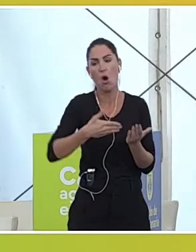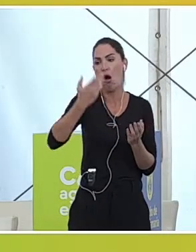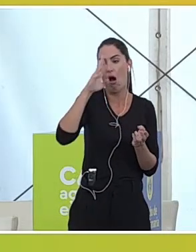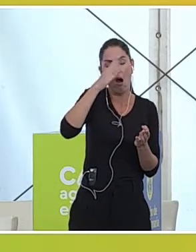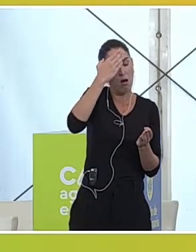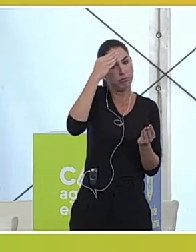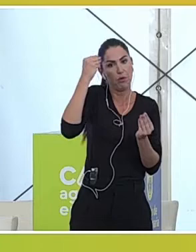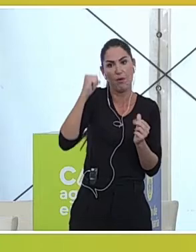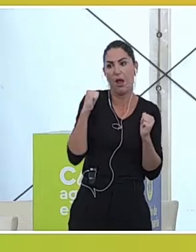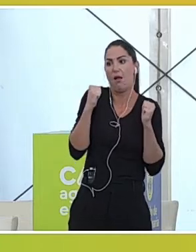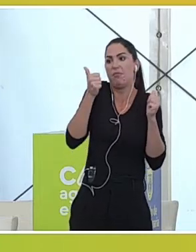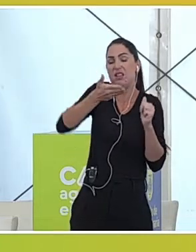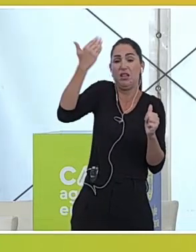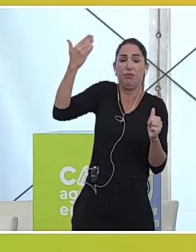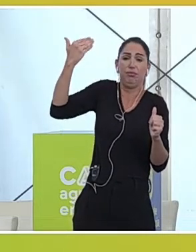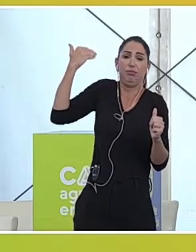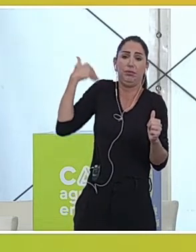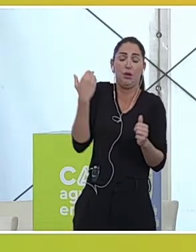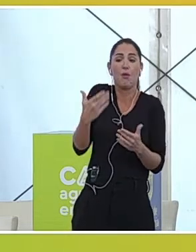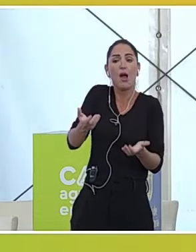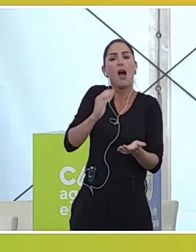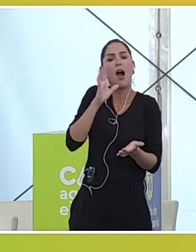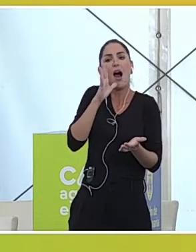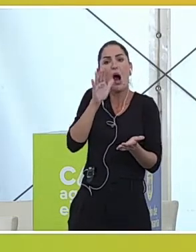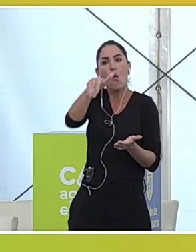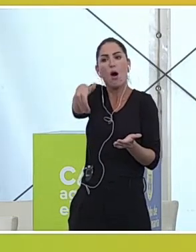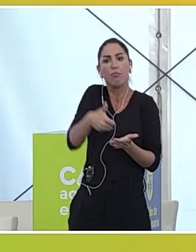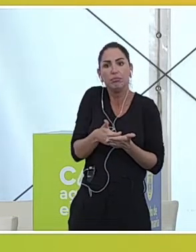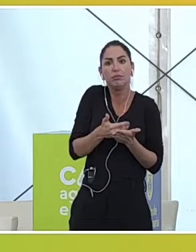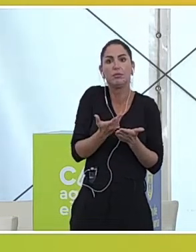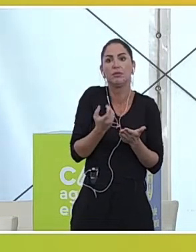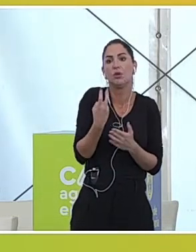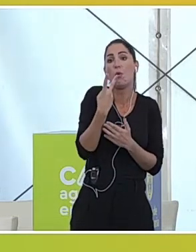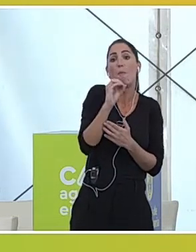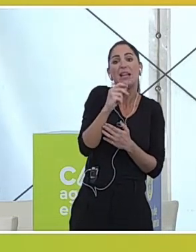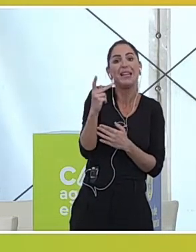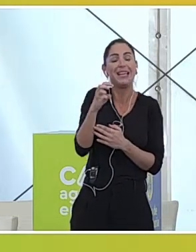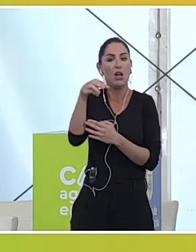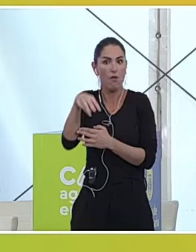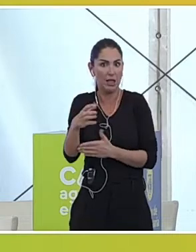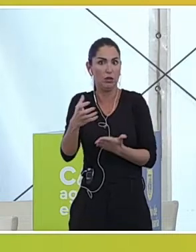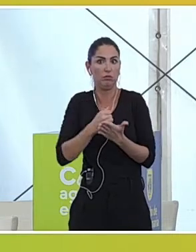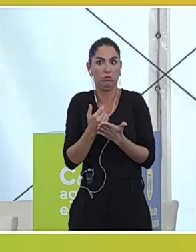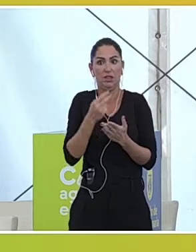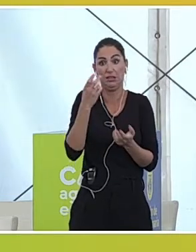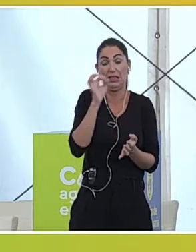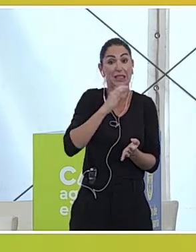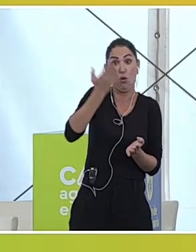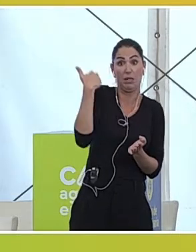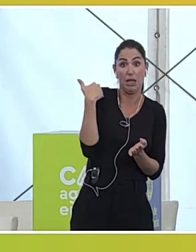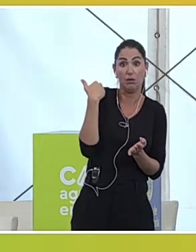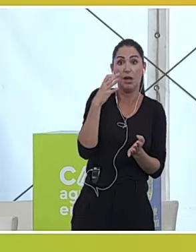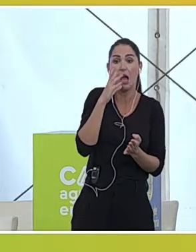nos daban agua a 20 kilovatios en sus comienzos por el siglo pasado y conseguir un